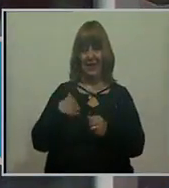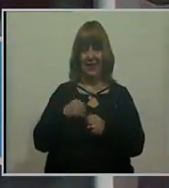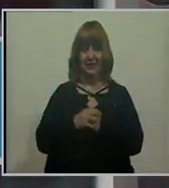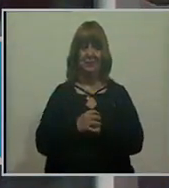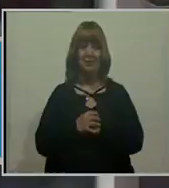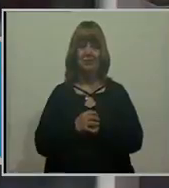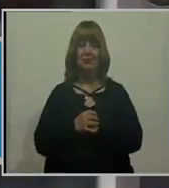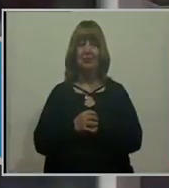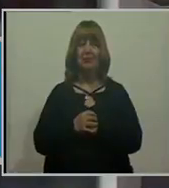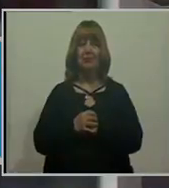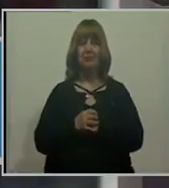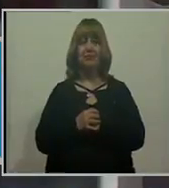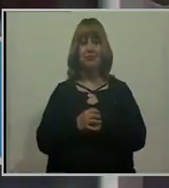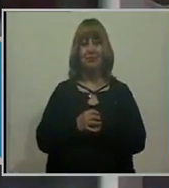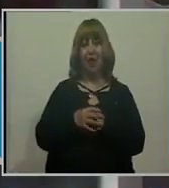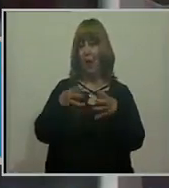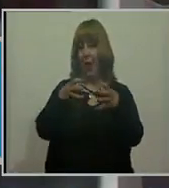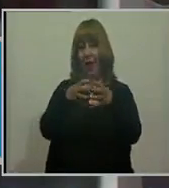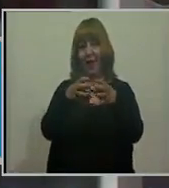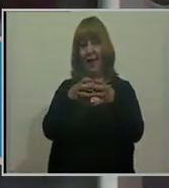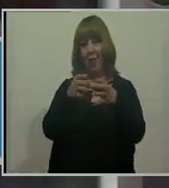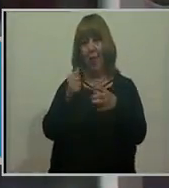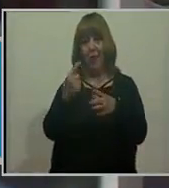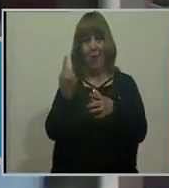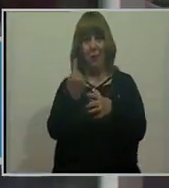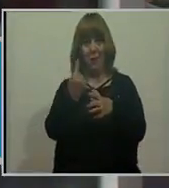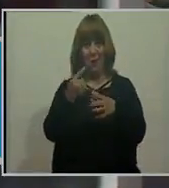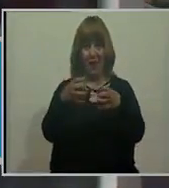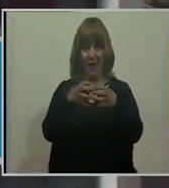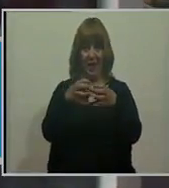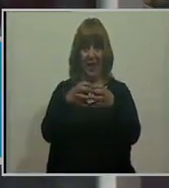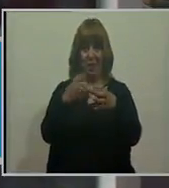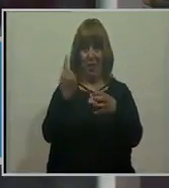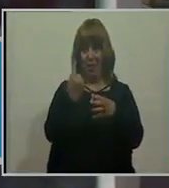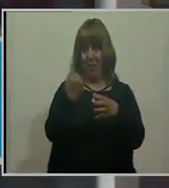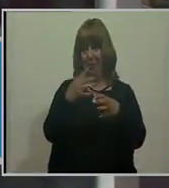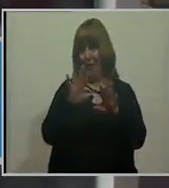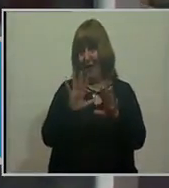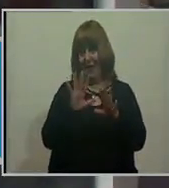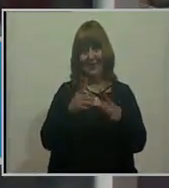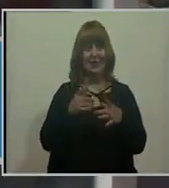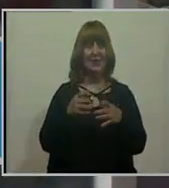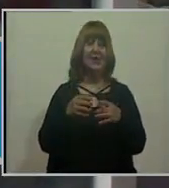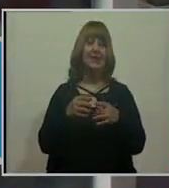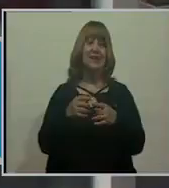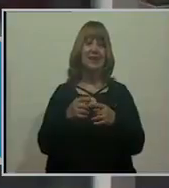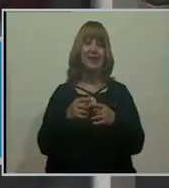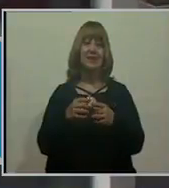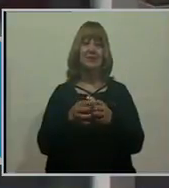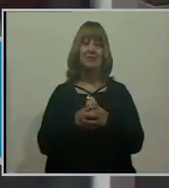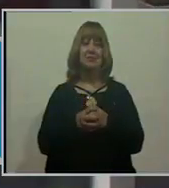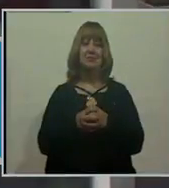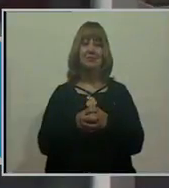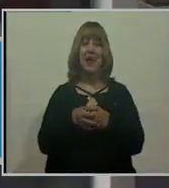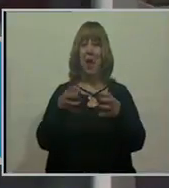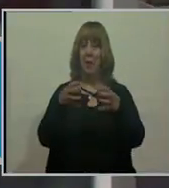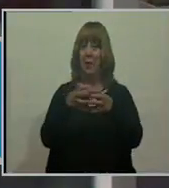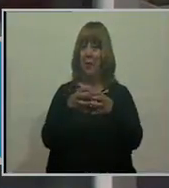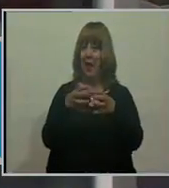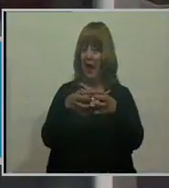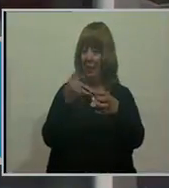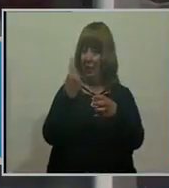Argentina. Equipo gracias, de primera. Gracias, amigo, gracias, muchísimas gracias. Equipo de primera, Peter. De primera especial.